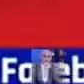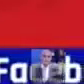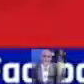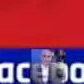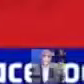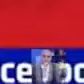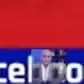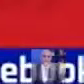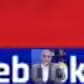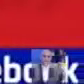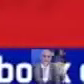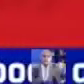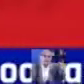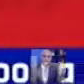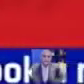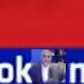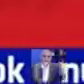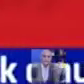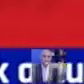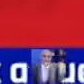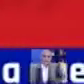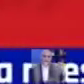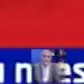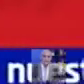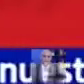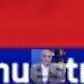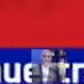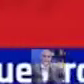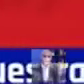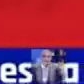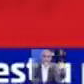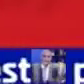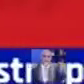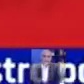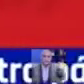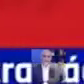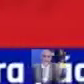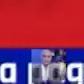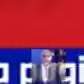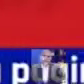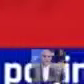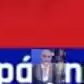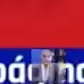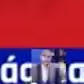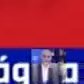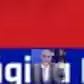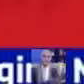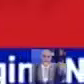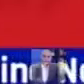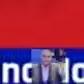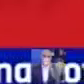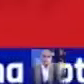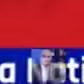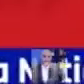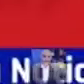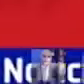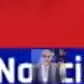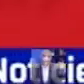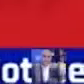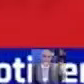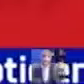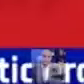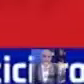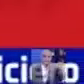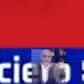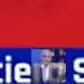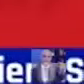irregularidades en estos depósitos al fideicomiso creado precisamente por Morena y que encabezó el presidente